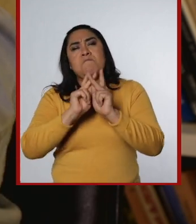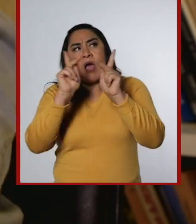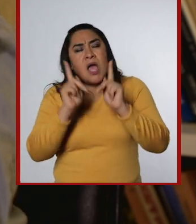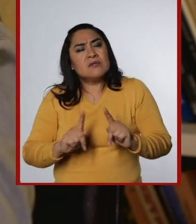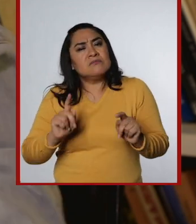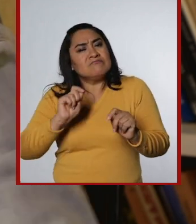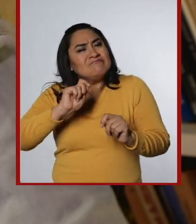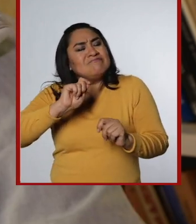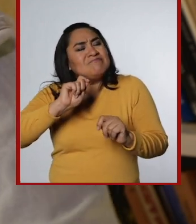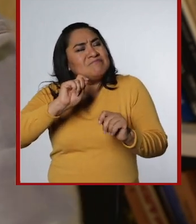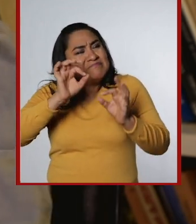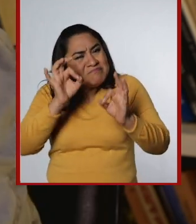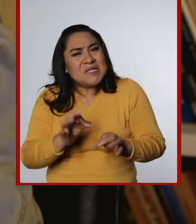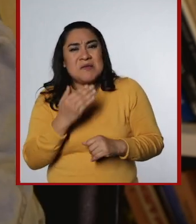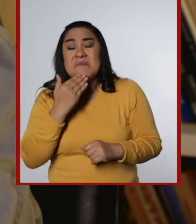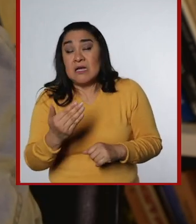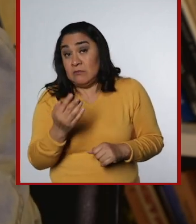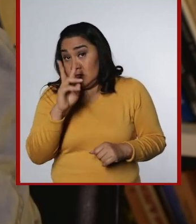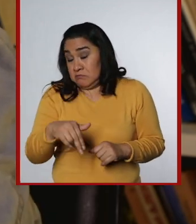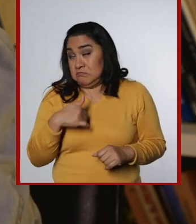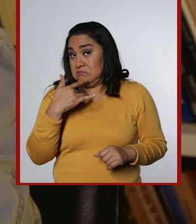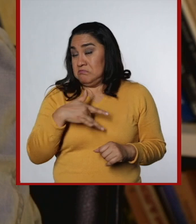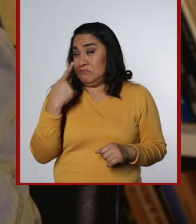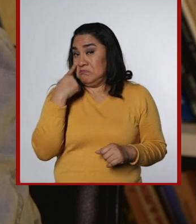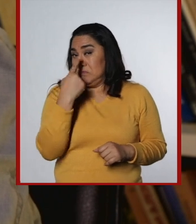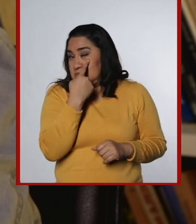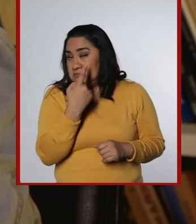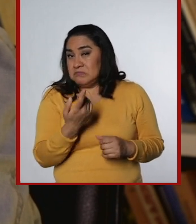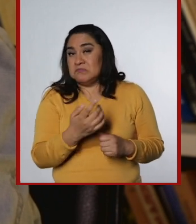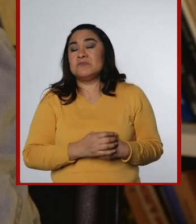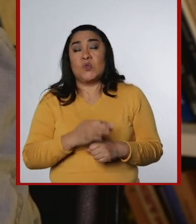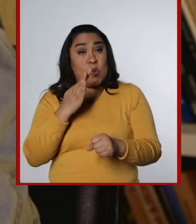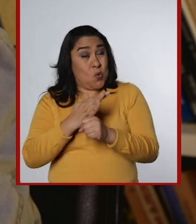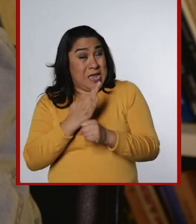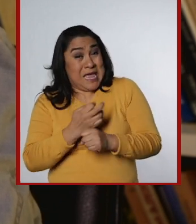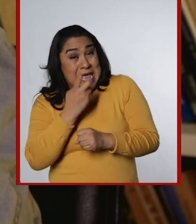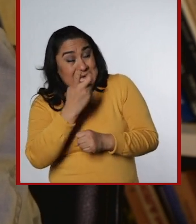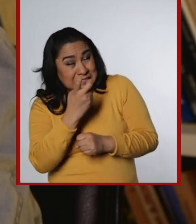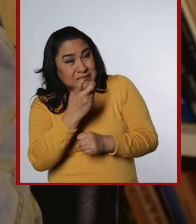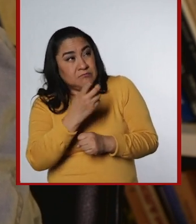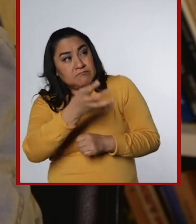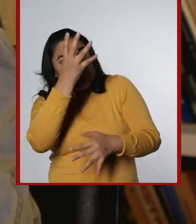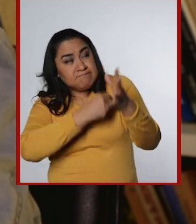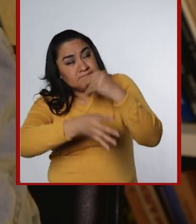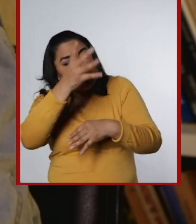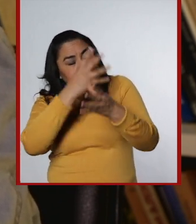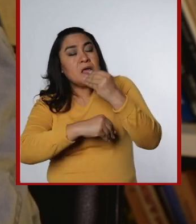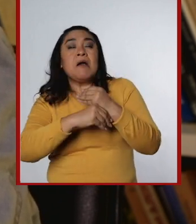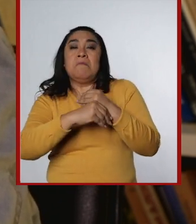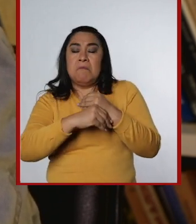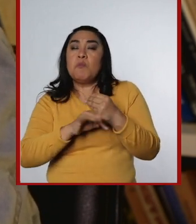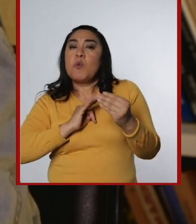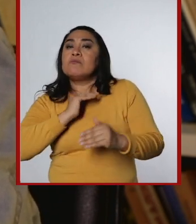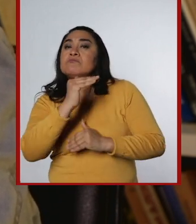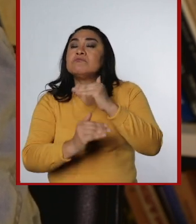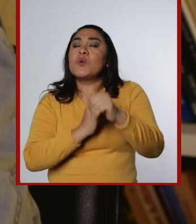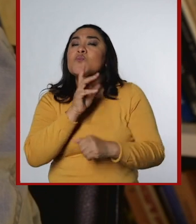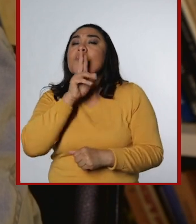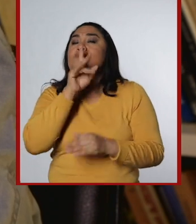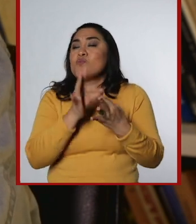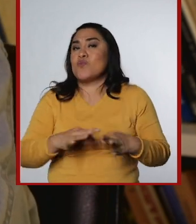en esa ruta pues hay avances importantes desde los pueblos abonados a que se conserve pues